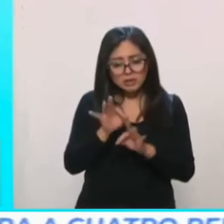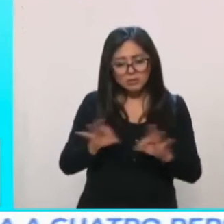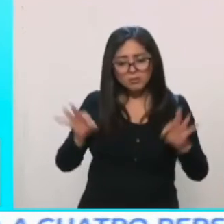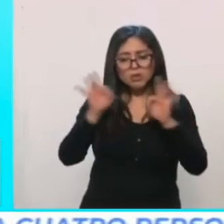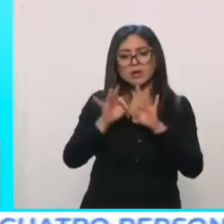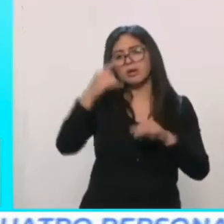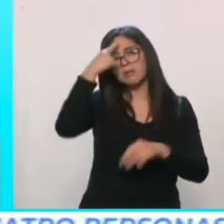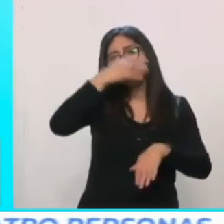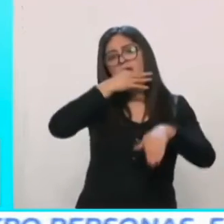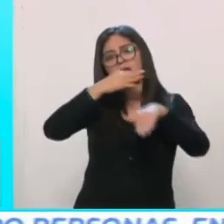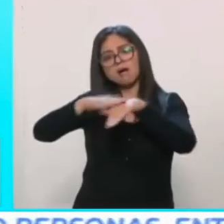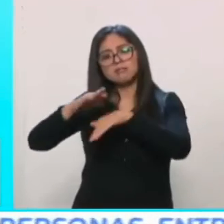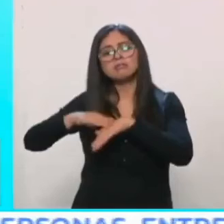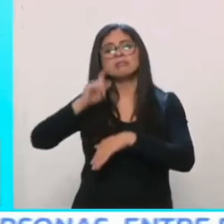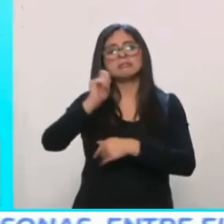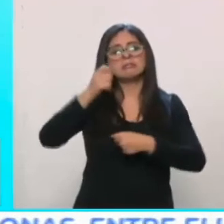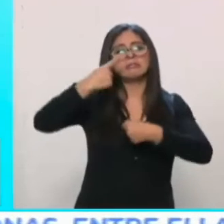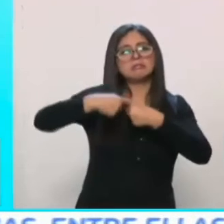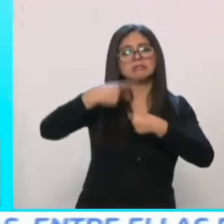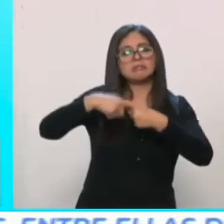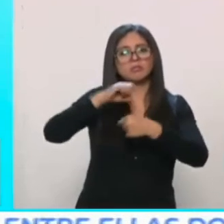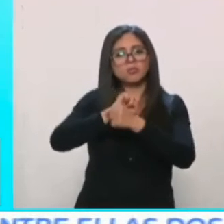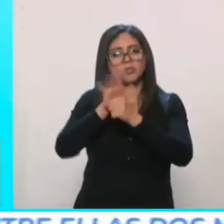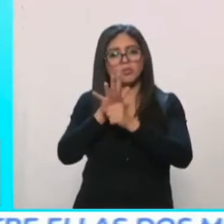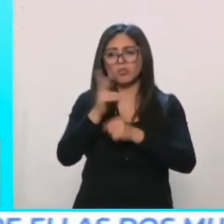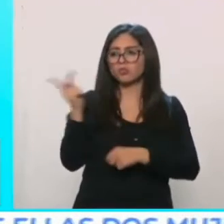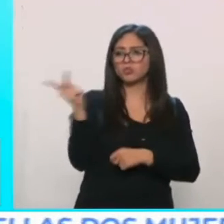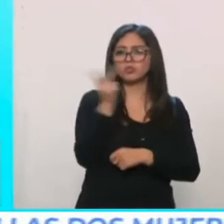respecto al coronavirus pues en ambas localidades.